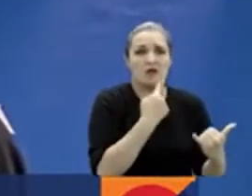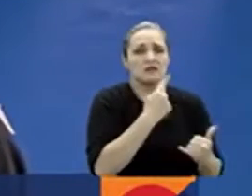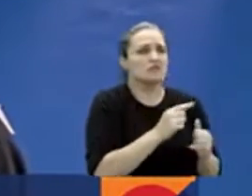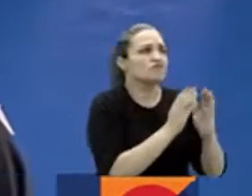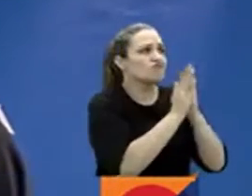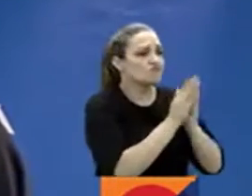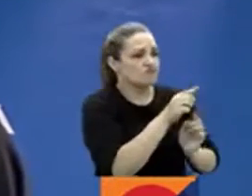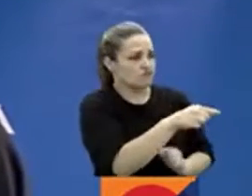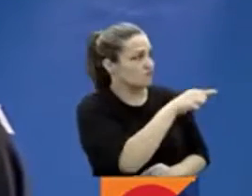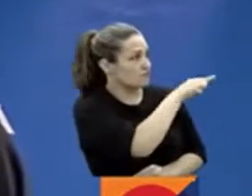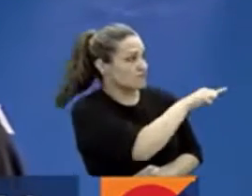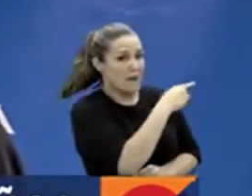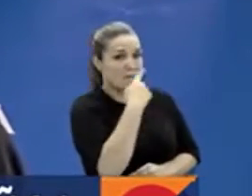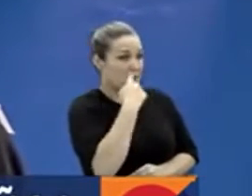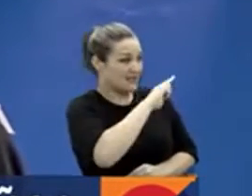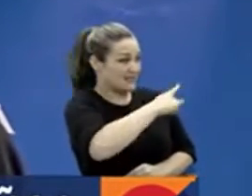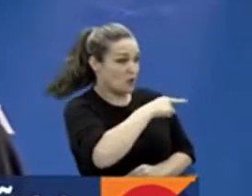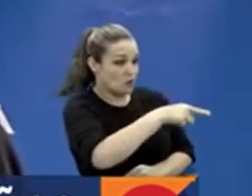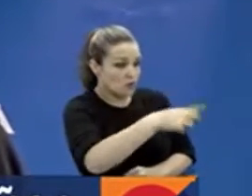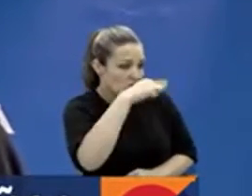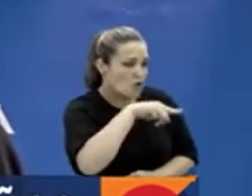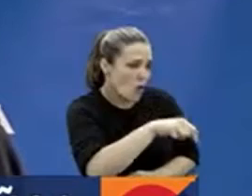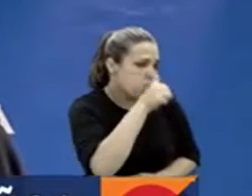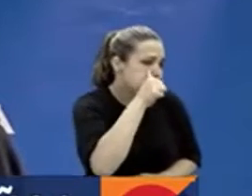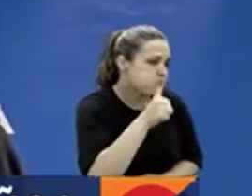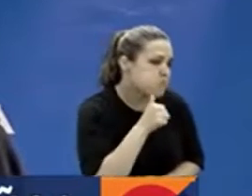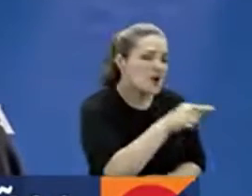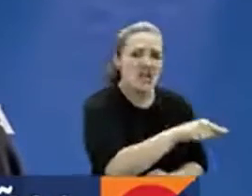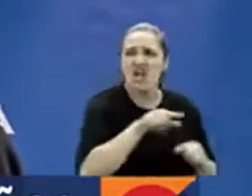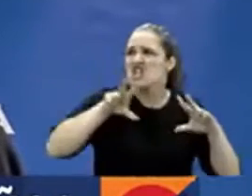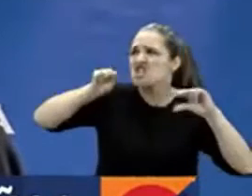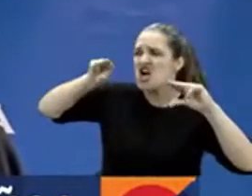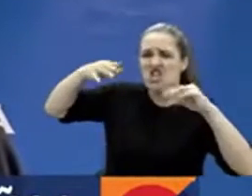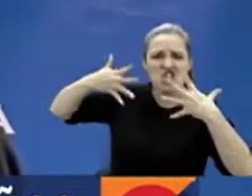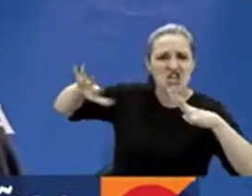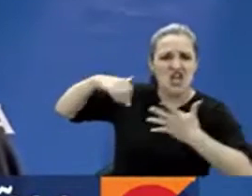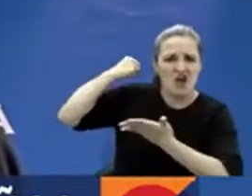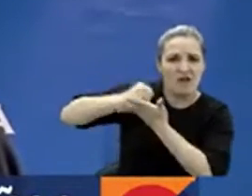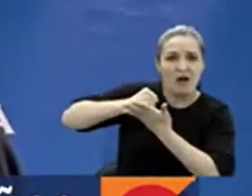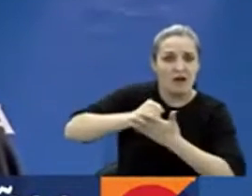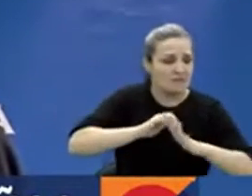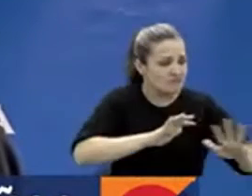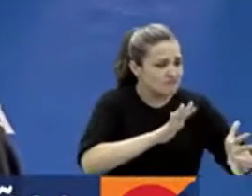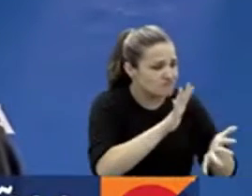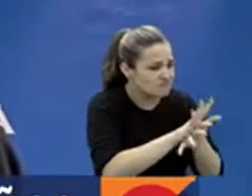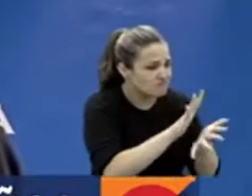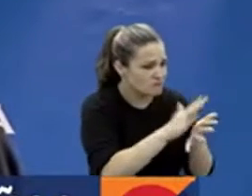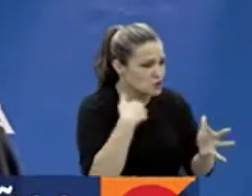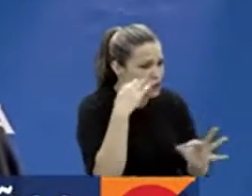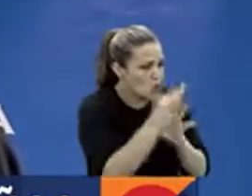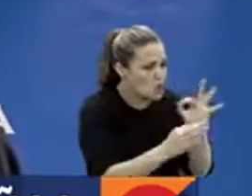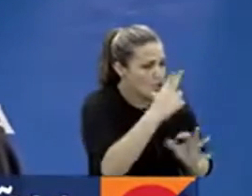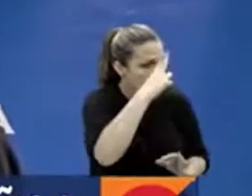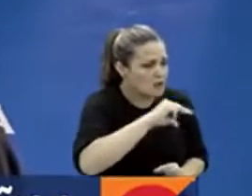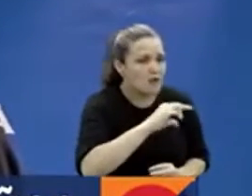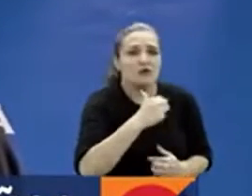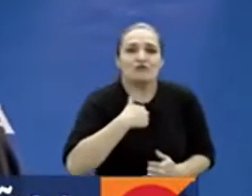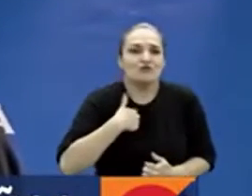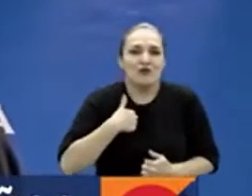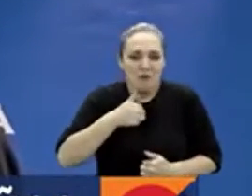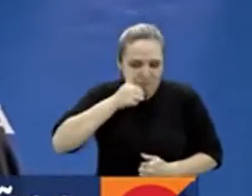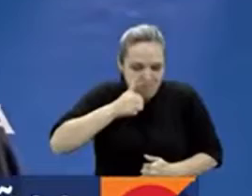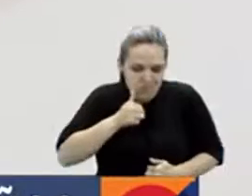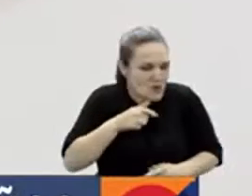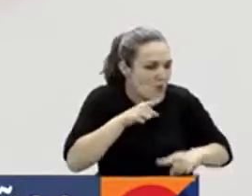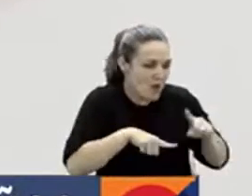padrastro. Ante la negativa de la menor, hubo una discusión y le indicaron que ellos cuidarían a esa bebé, ya que la madre no podía quedar